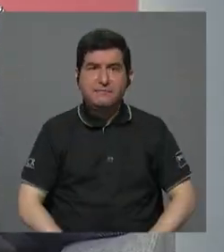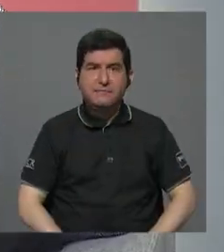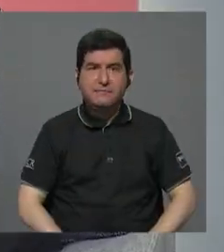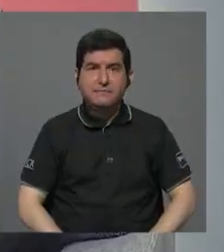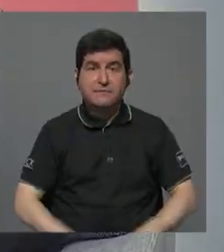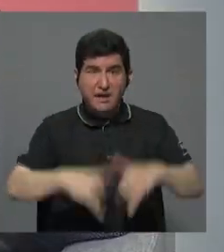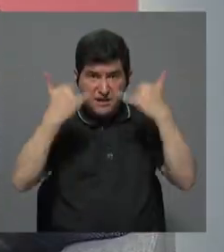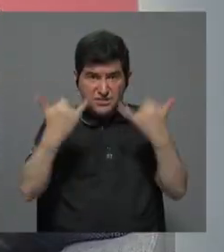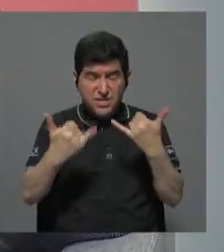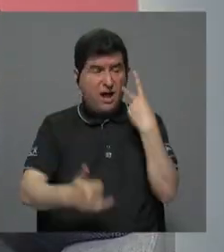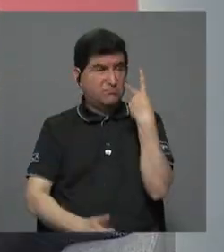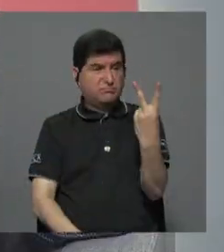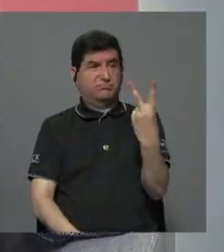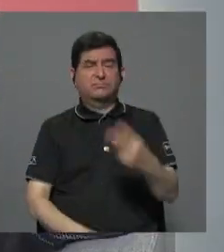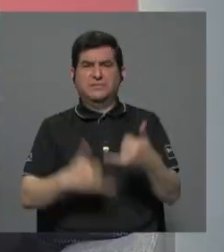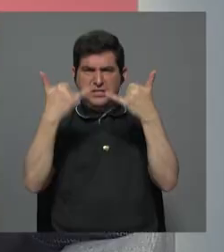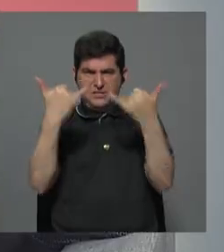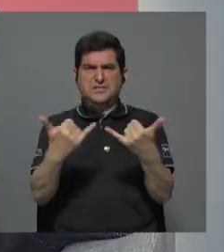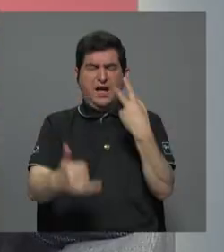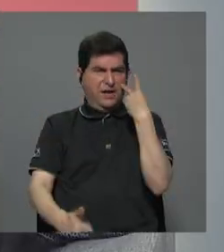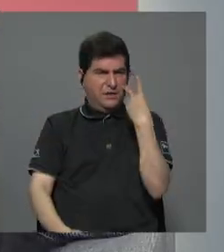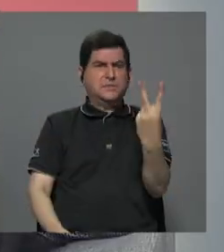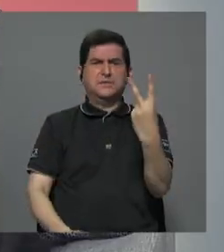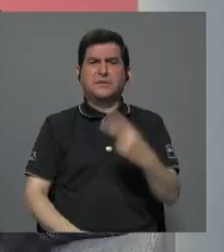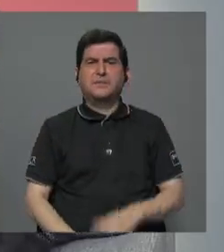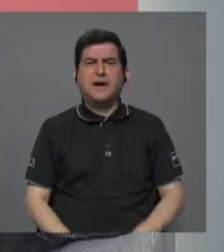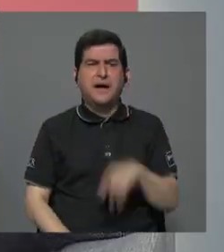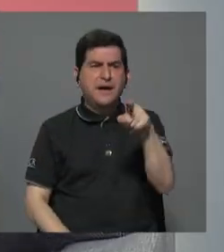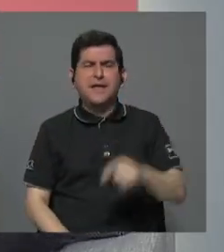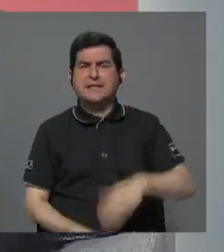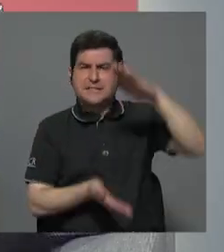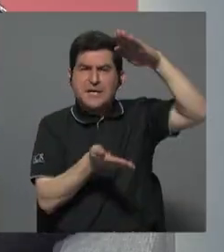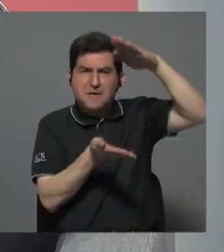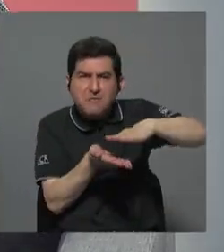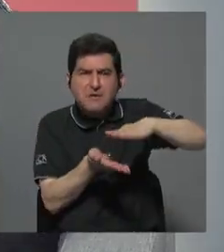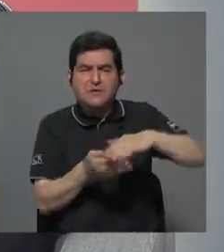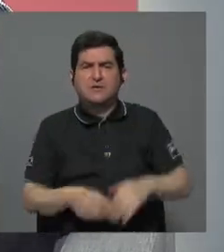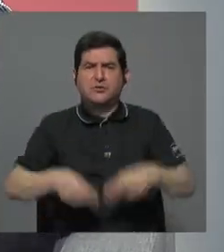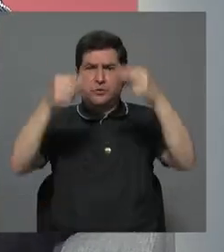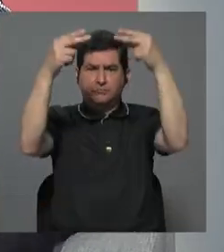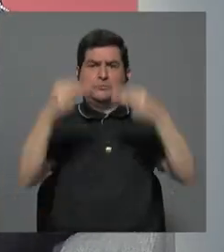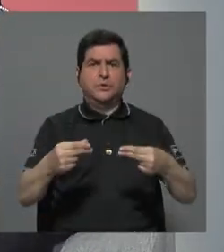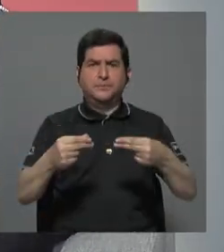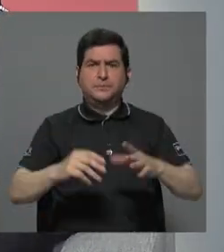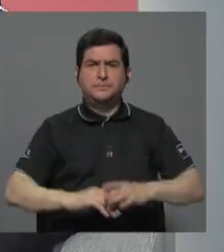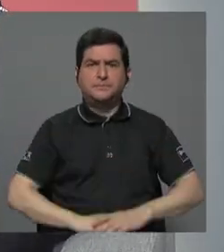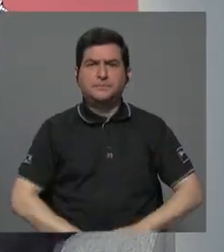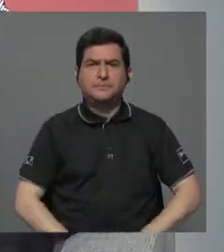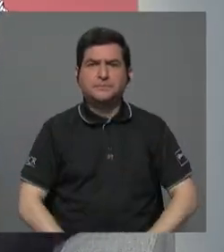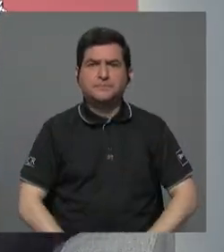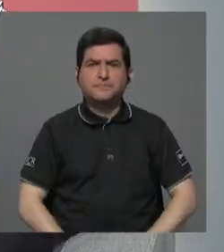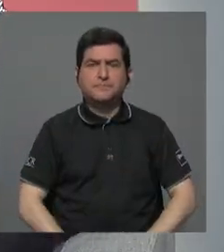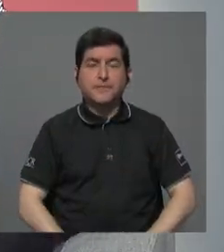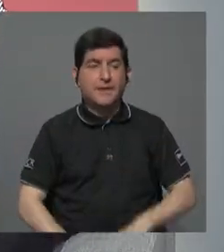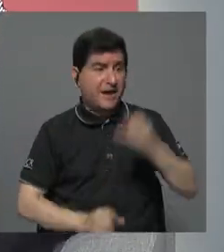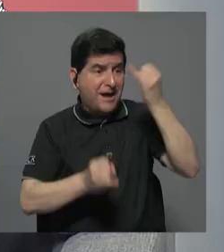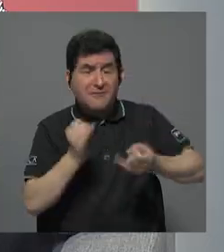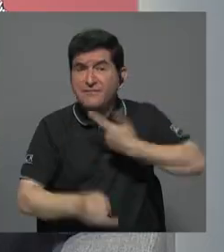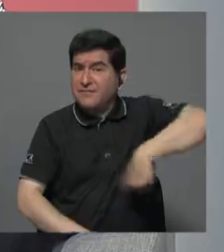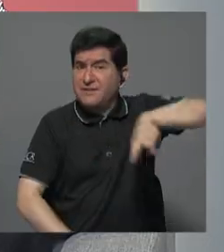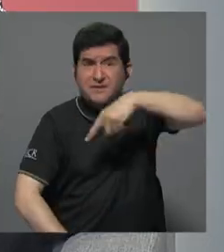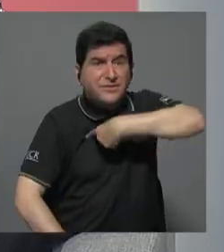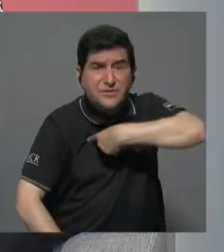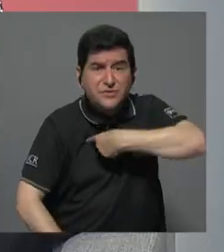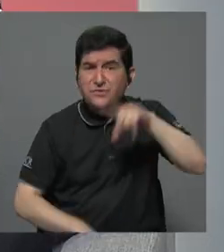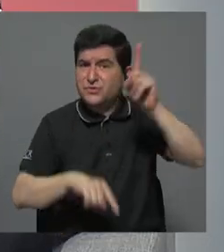ya se está viendo ya se está viendo ese recorte presupuestario que en definitiva nosotros no